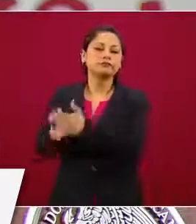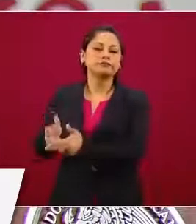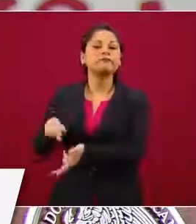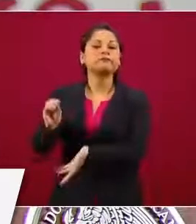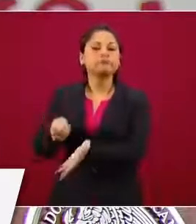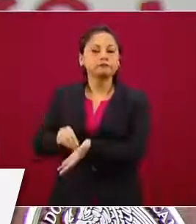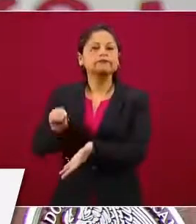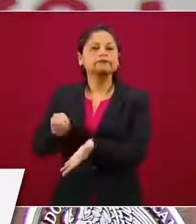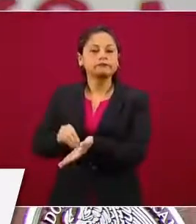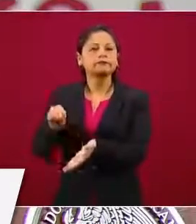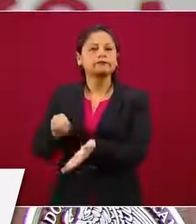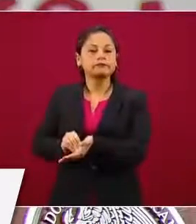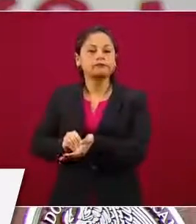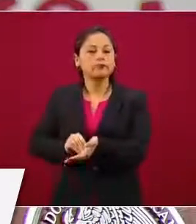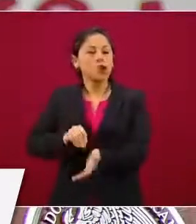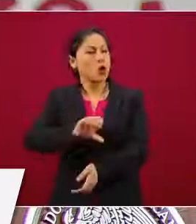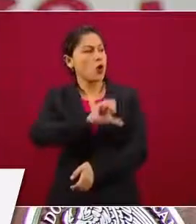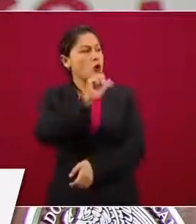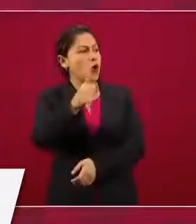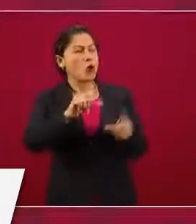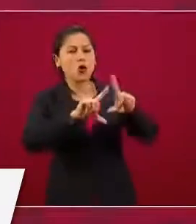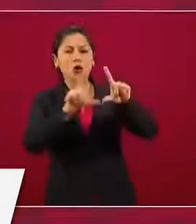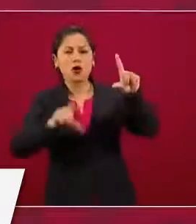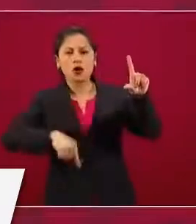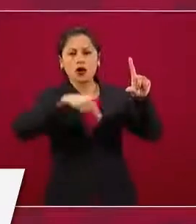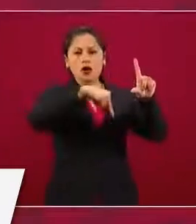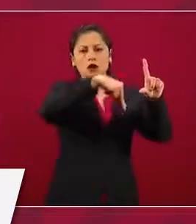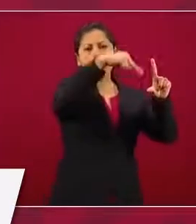de esos bienes de la nación.